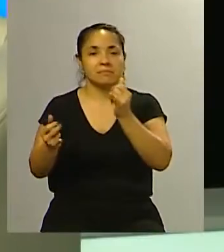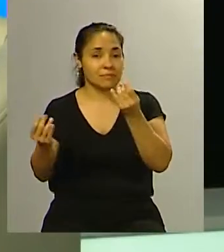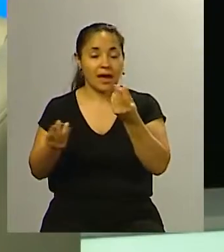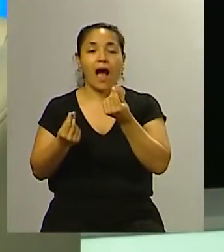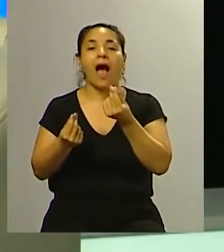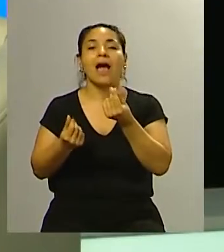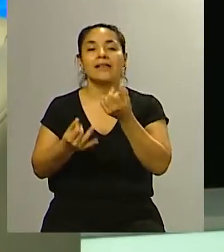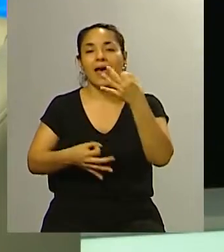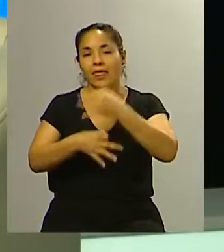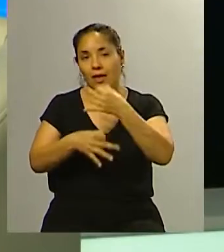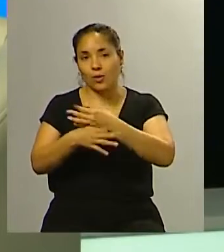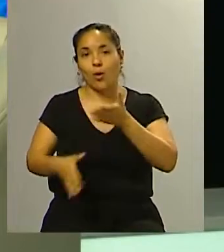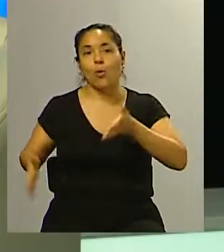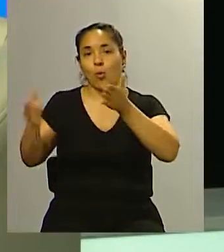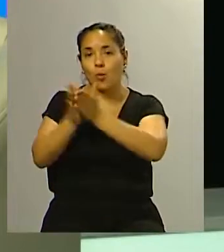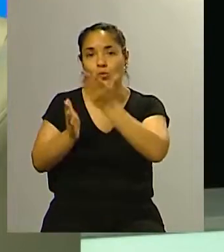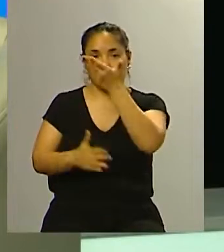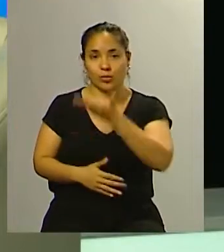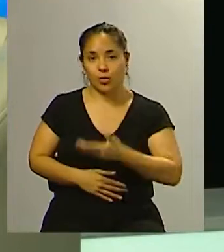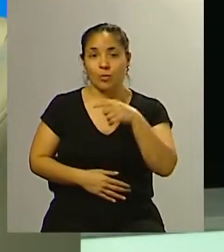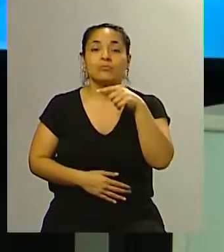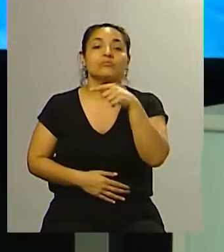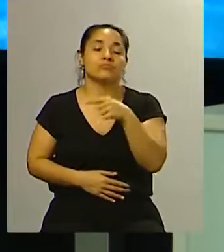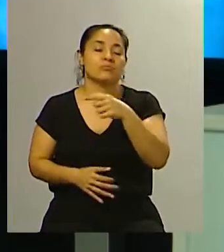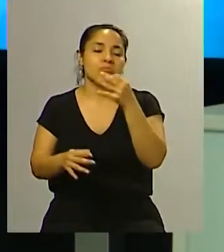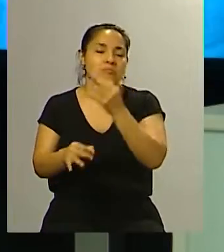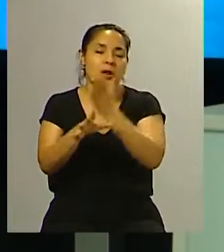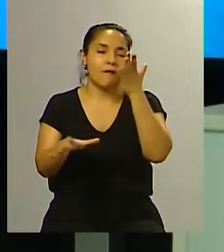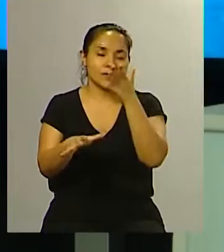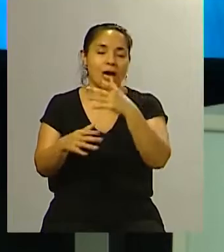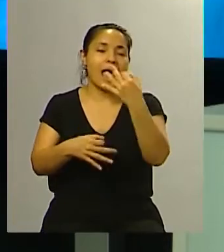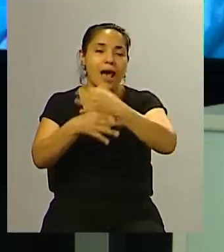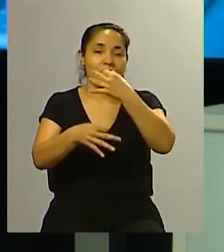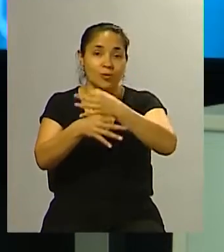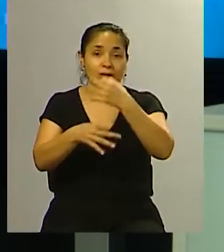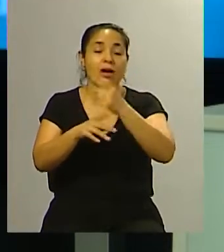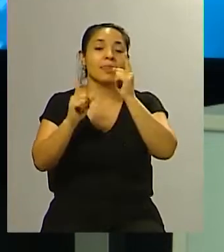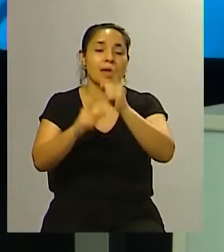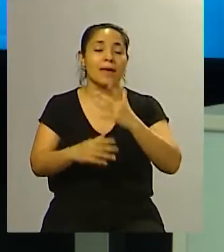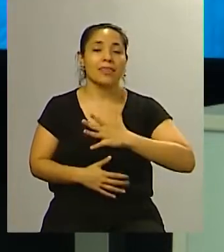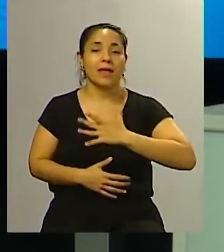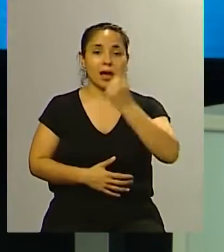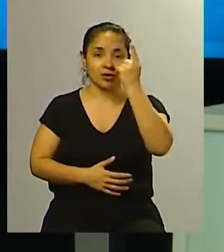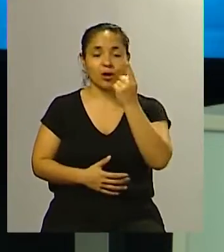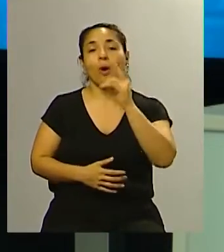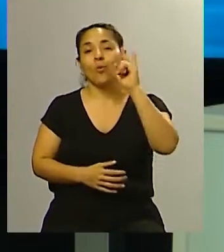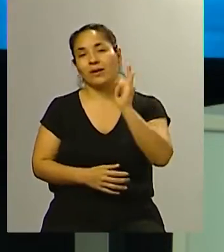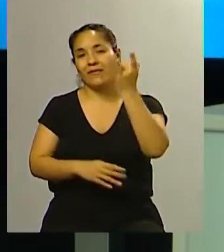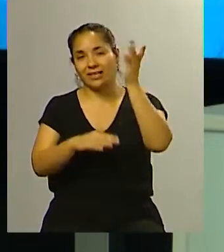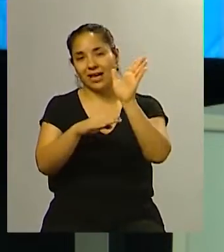Marlia, que es doctora en educación, especialista en calidad educativa y también directora del Departamento de Aplicación Docente aquí en la Universidad Nacional de